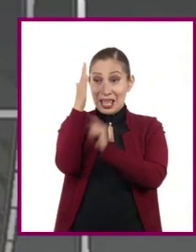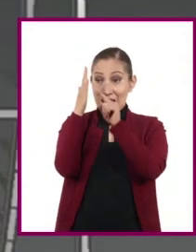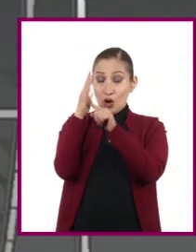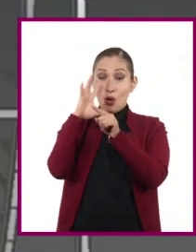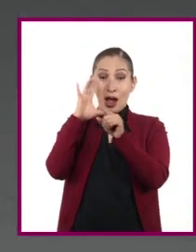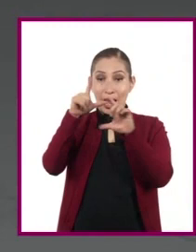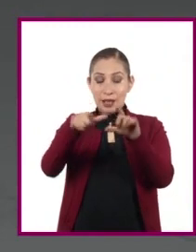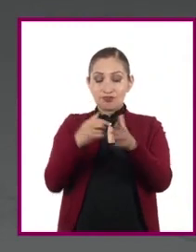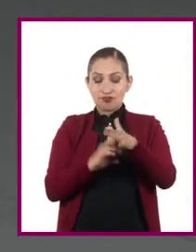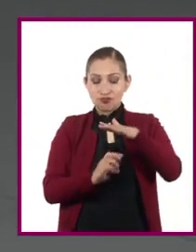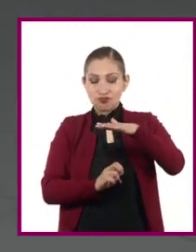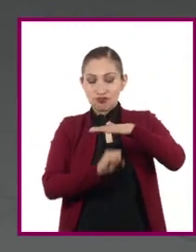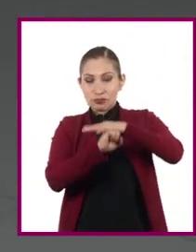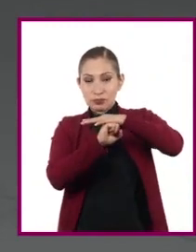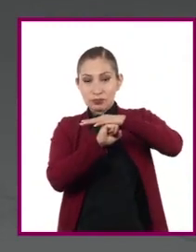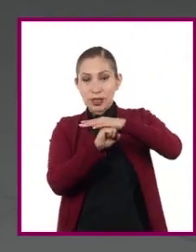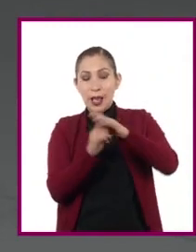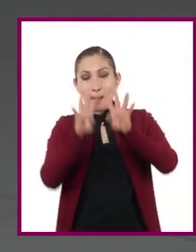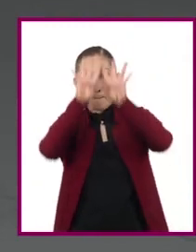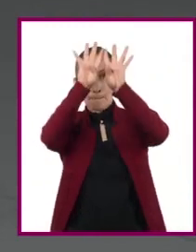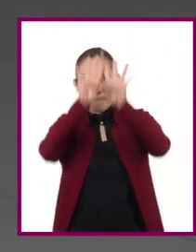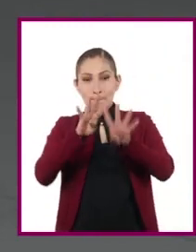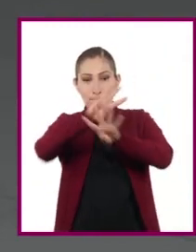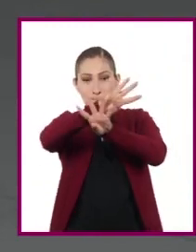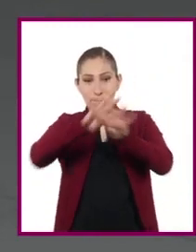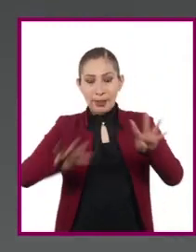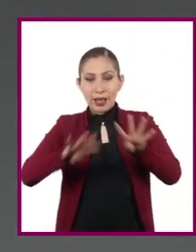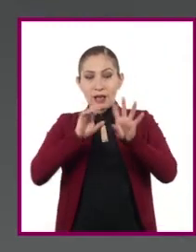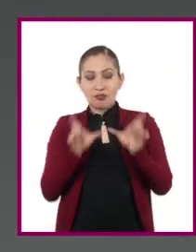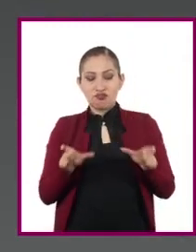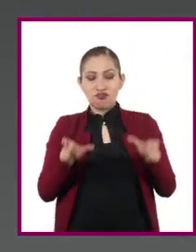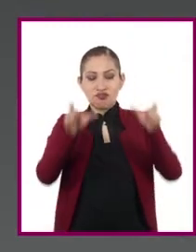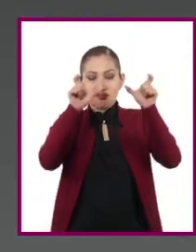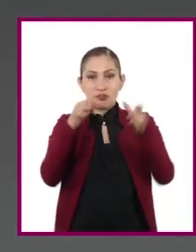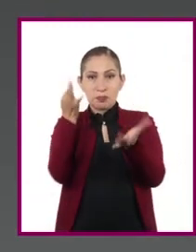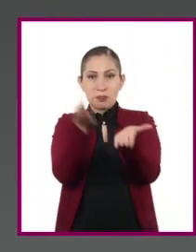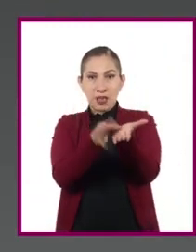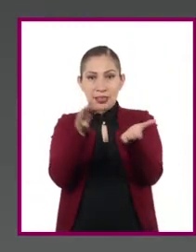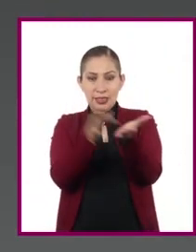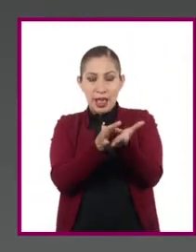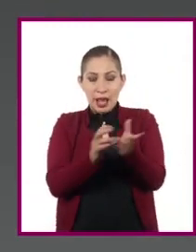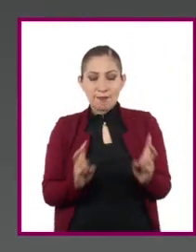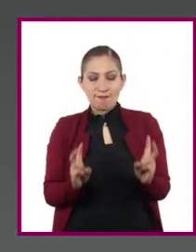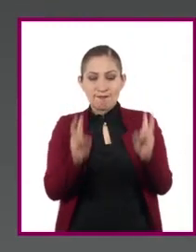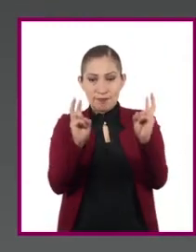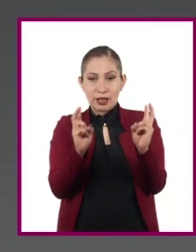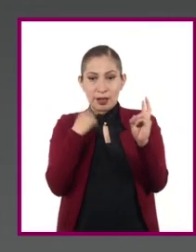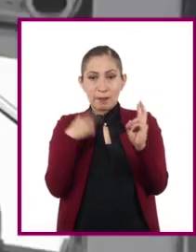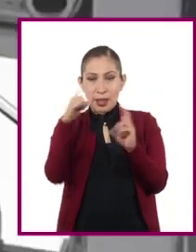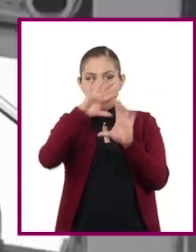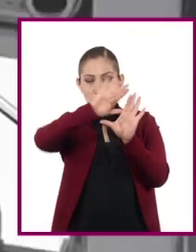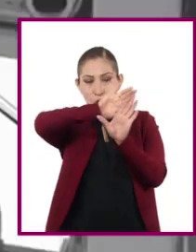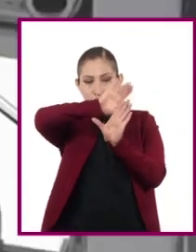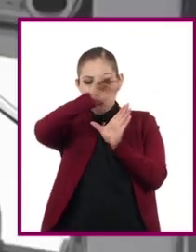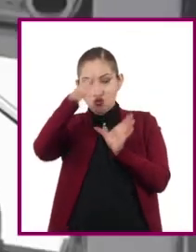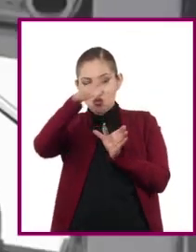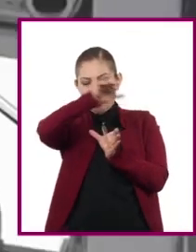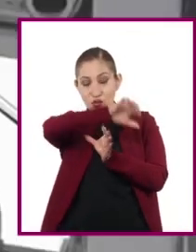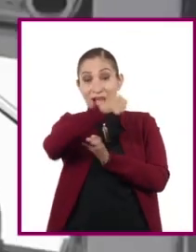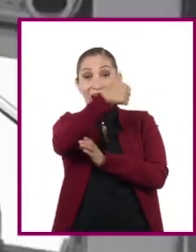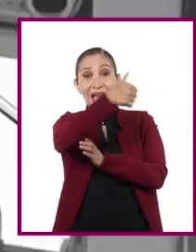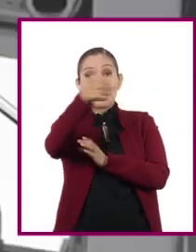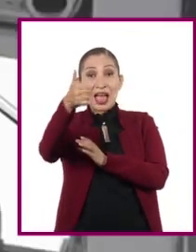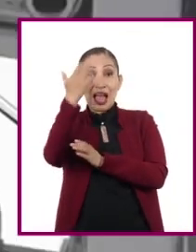se encuentran soportados por una malla que se fija a una estructura metálica también de forma esférica.